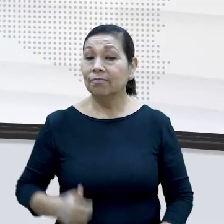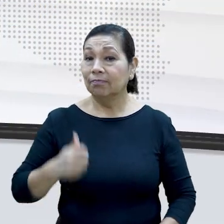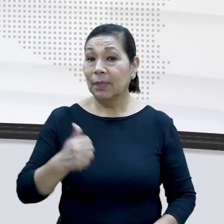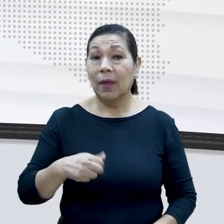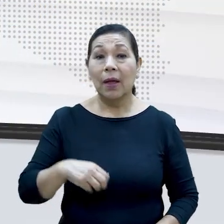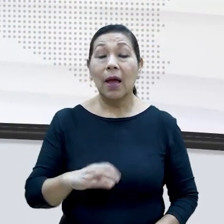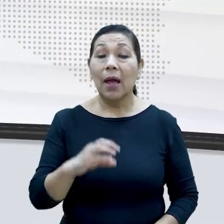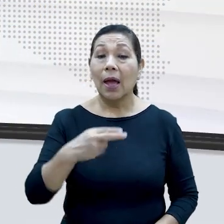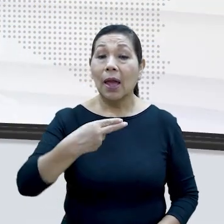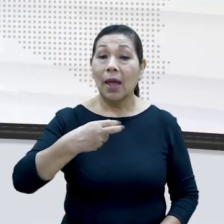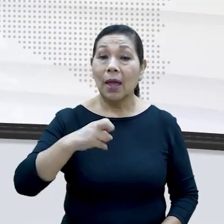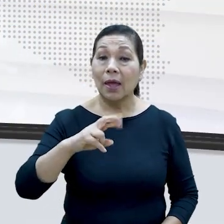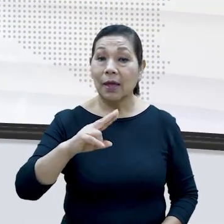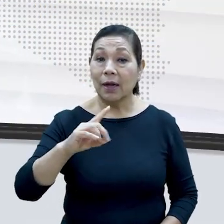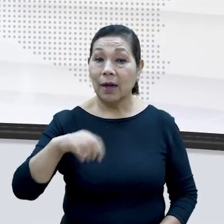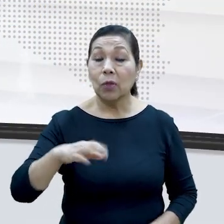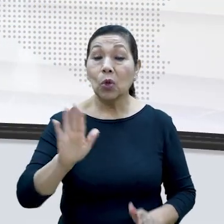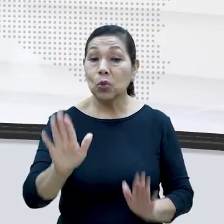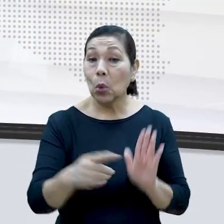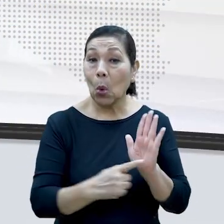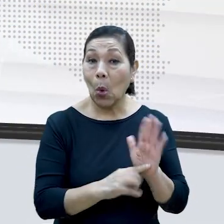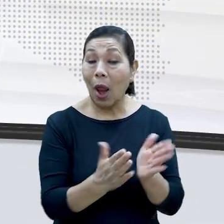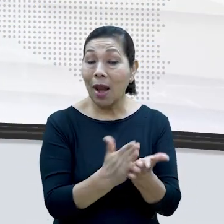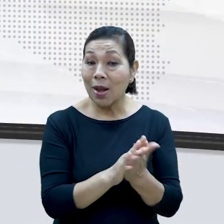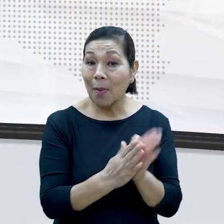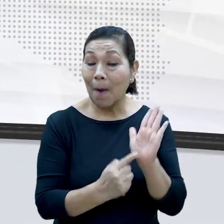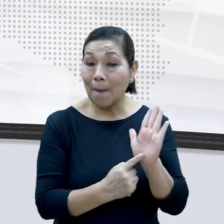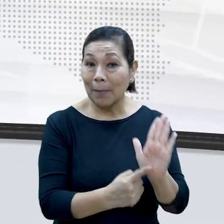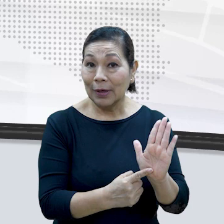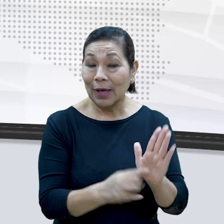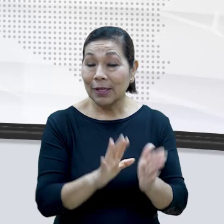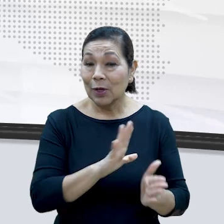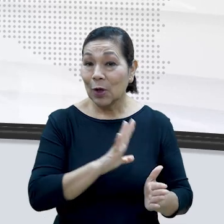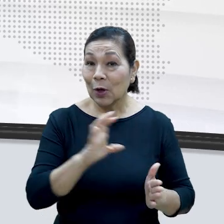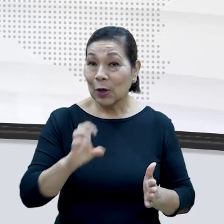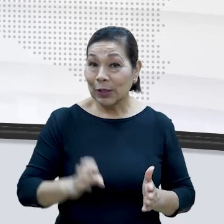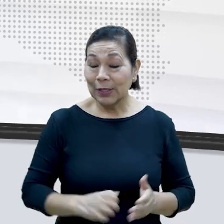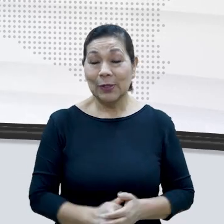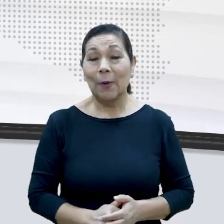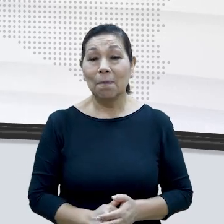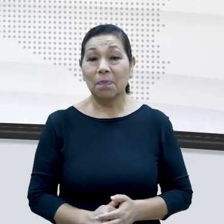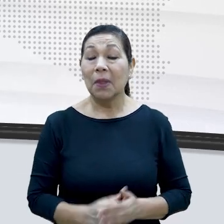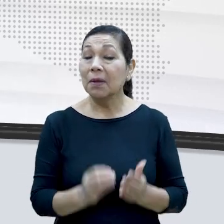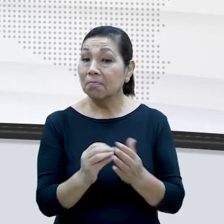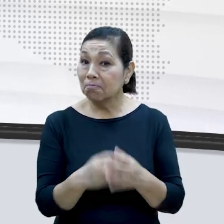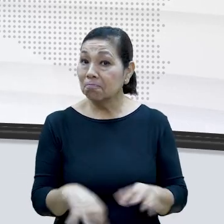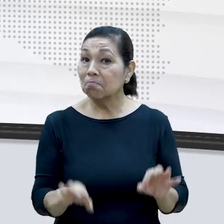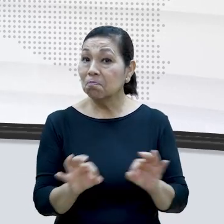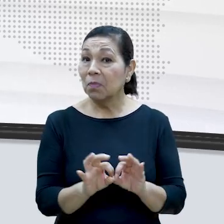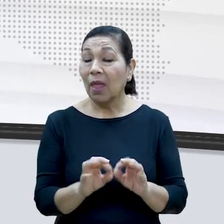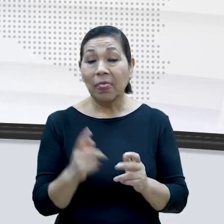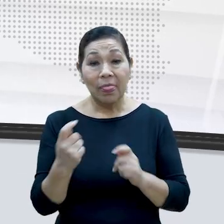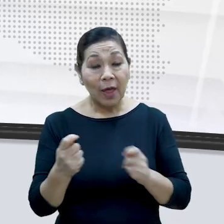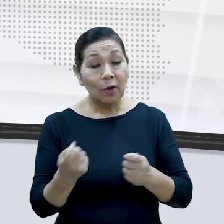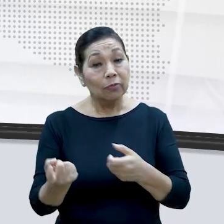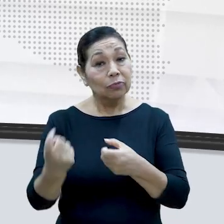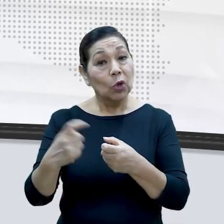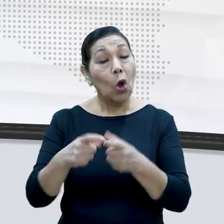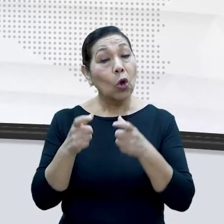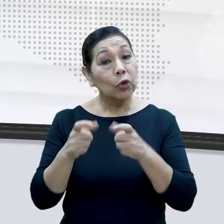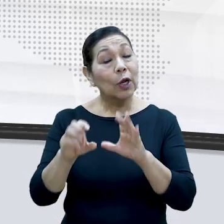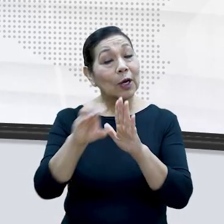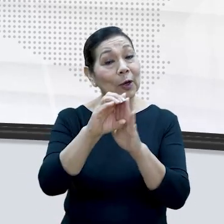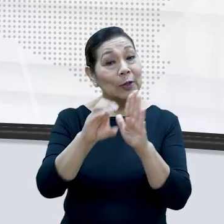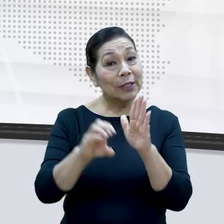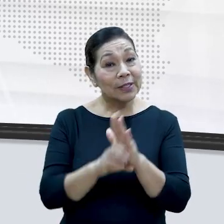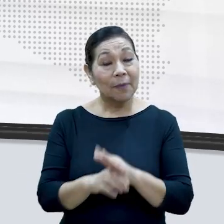El magistrado Pedro Hernández presentó su libro El control del poder en el Estado constitucional, fundamentos para una teoría integral del